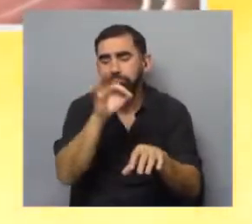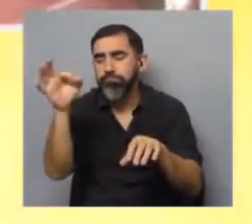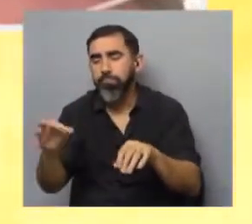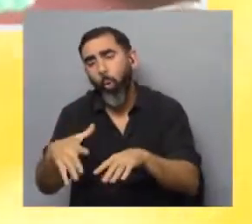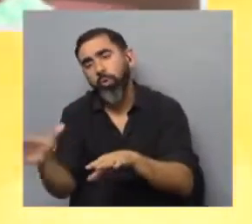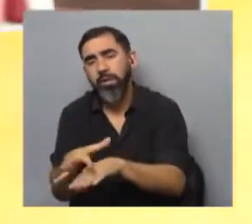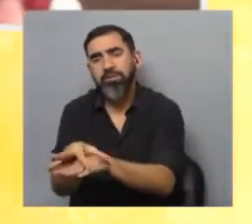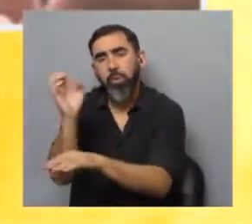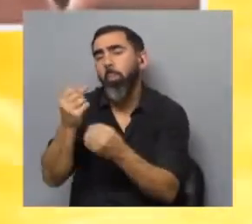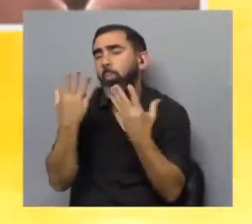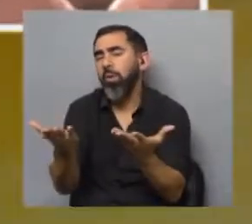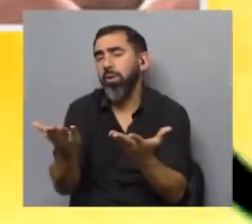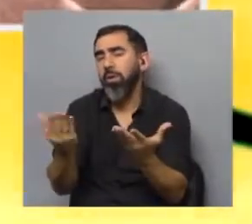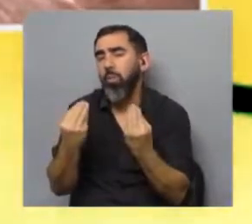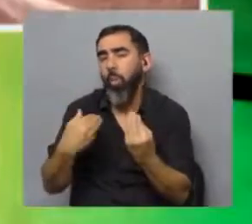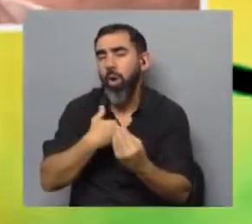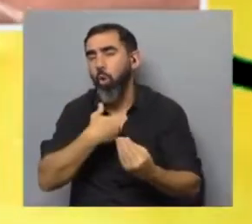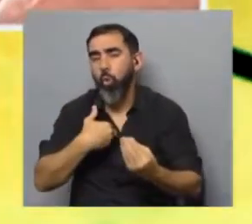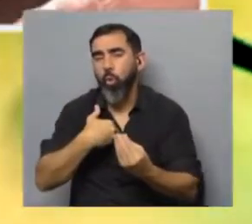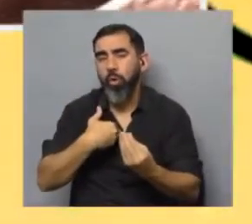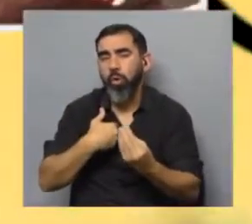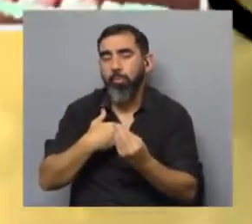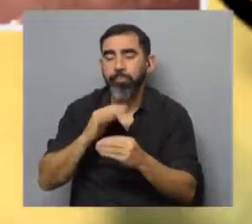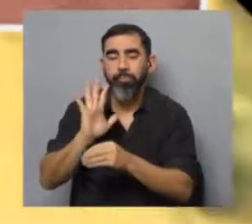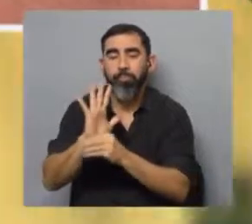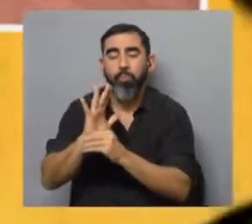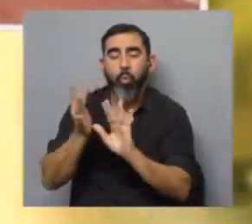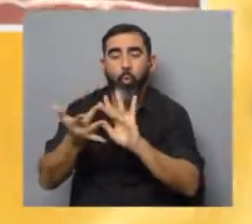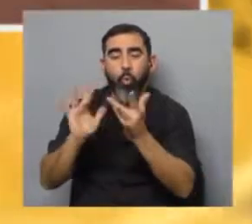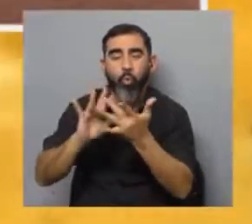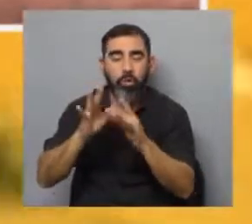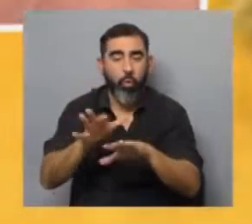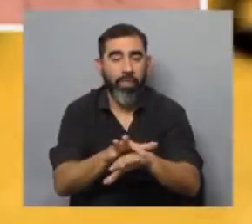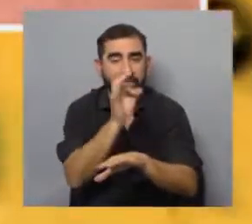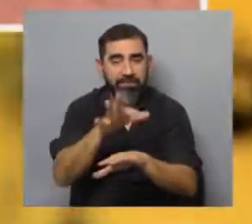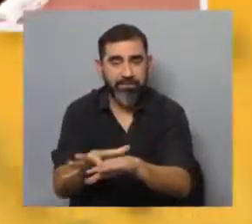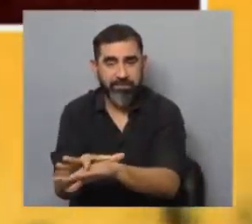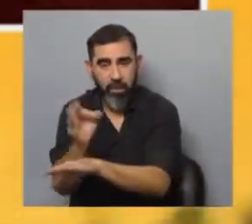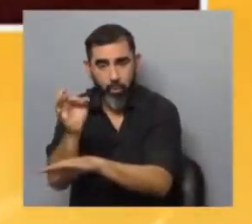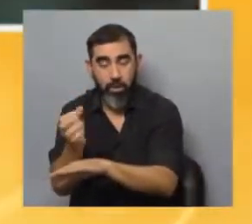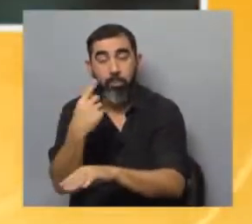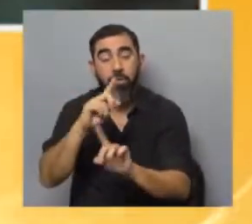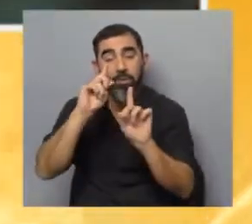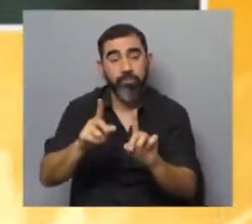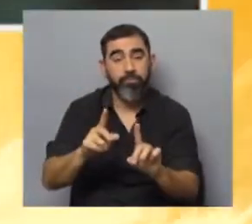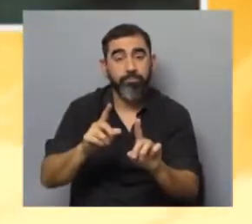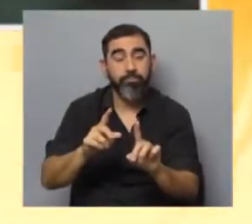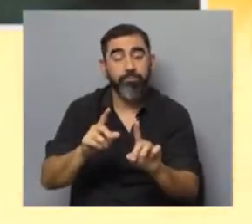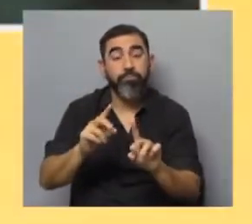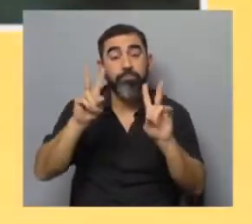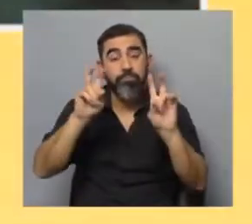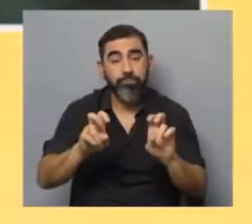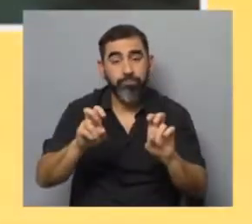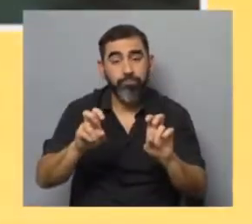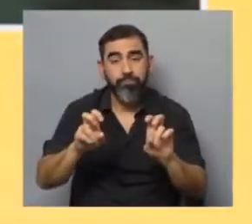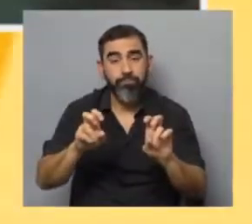O sea, ¿qué rol puede estar jugando eso en la comunicación entre células? Pero también está el costado al que entiendo